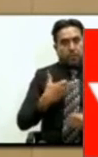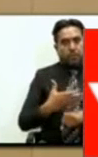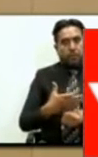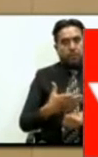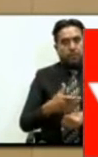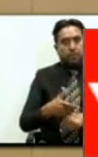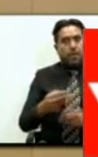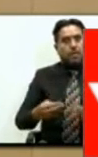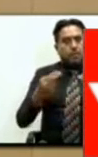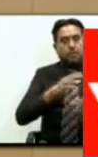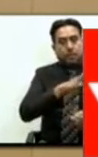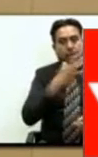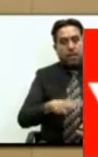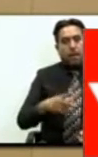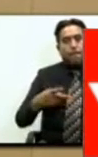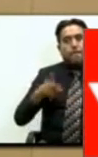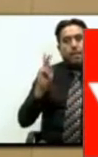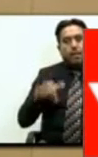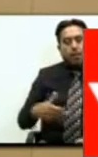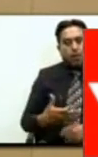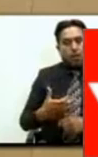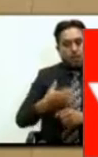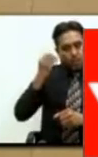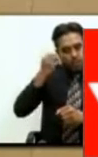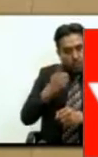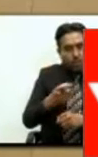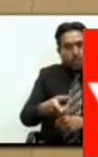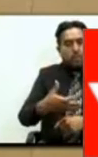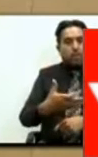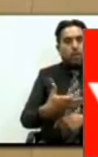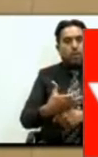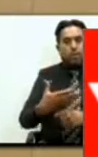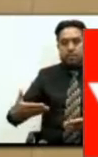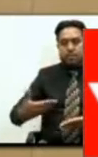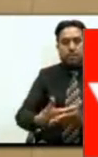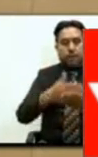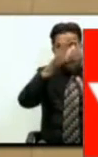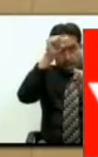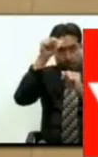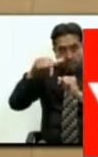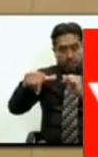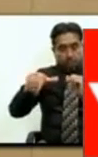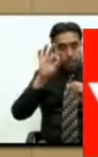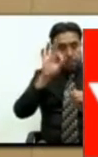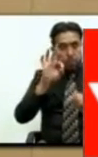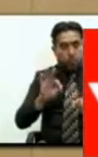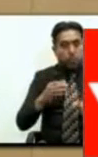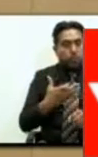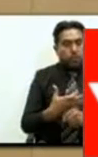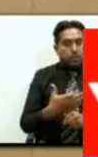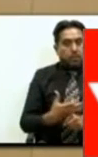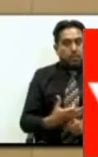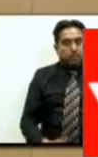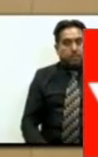asuntos generales pero la oportunidad de la presentación de este punto de acuerdo este me obliga